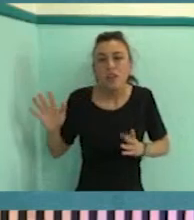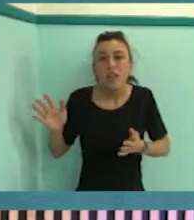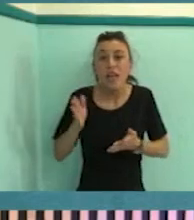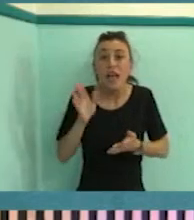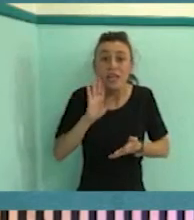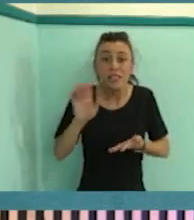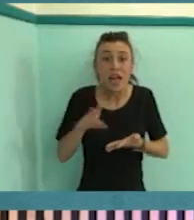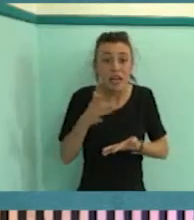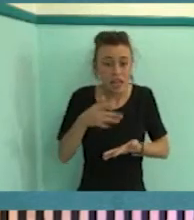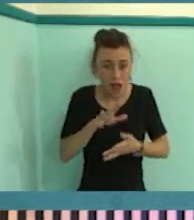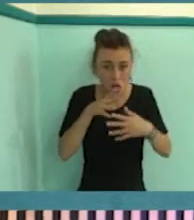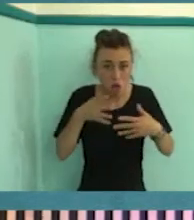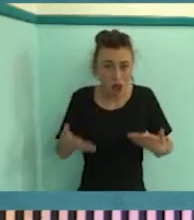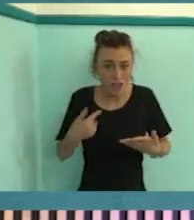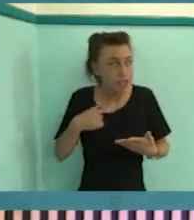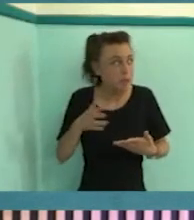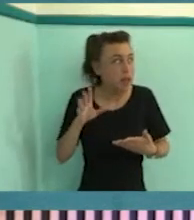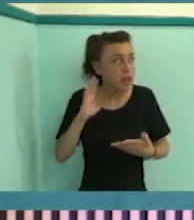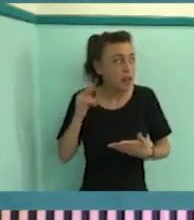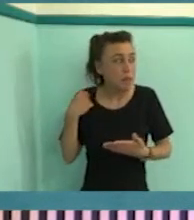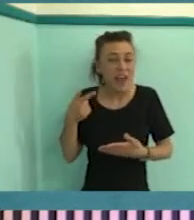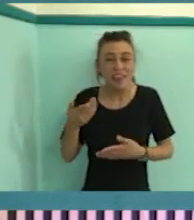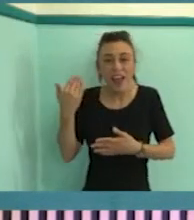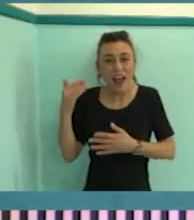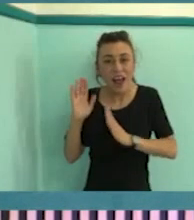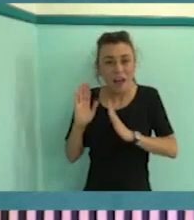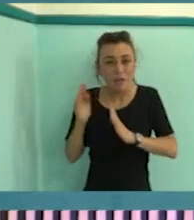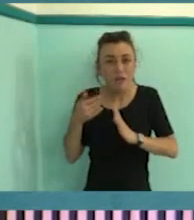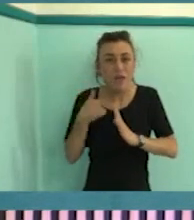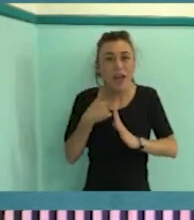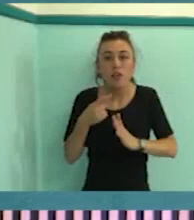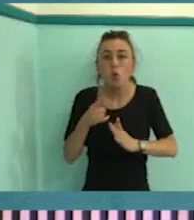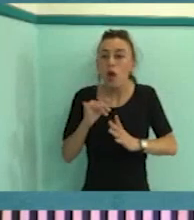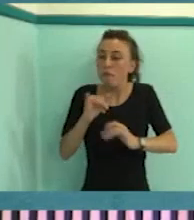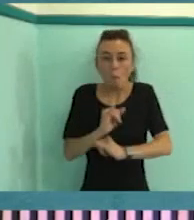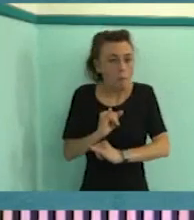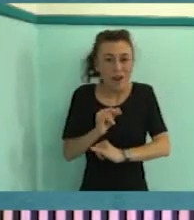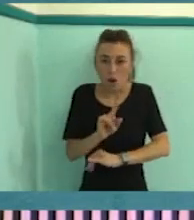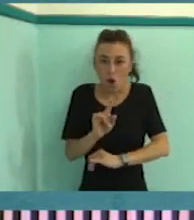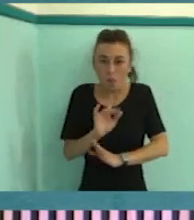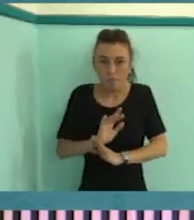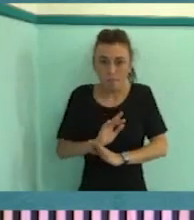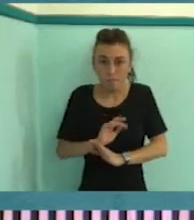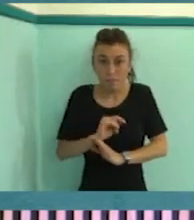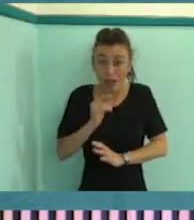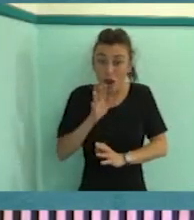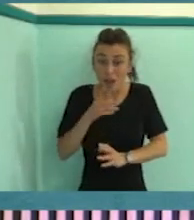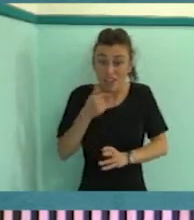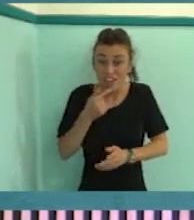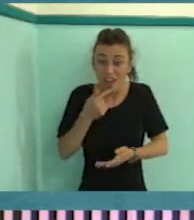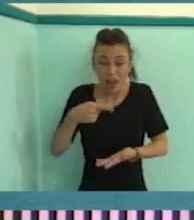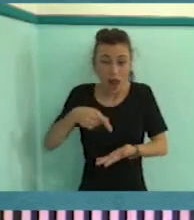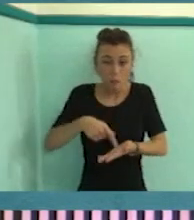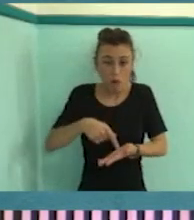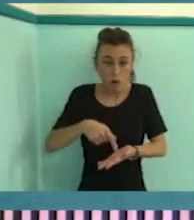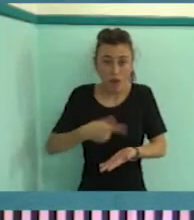no venimos de No seas flaca a esto ahora le llamarían apología de la obesidad fíjate Cómo ha cambiado el cuento pero en ese momento no que esto Esto es